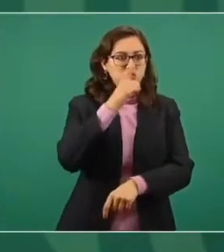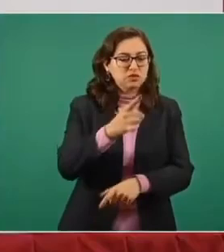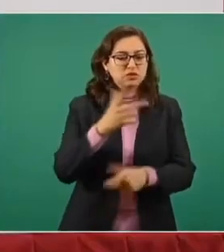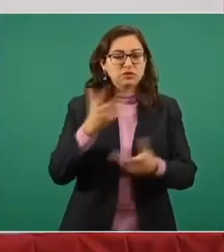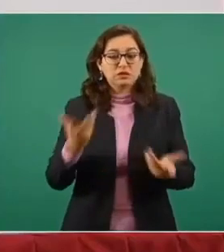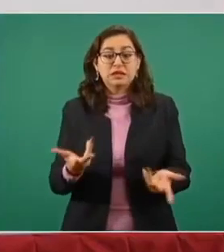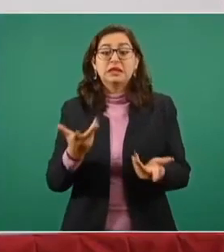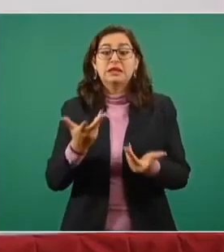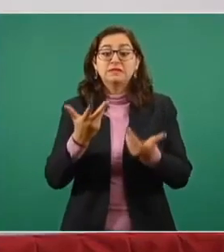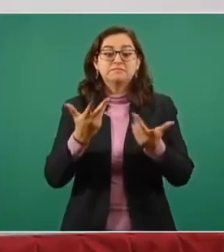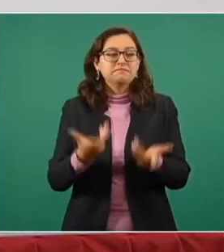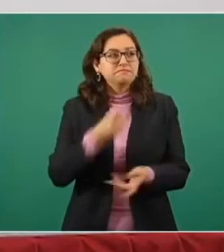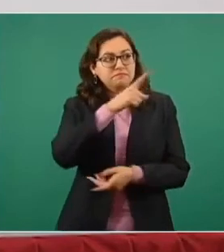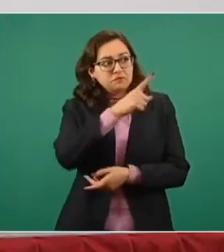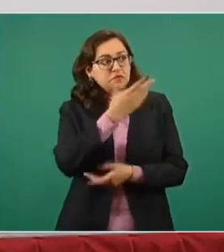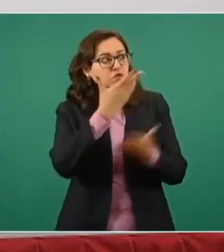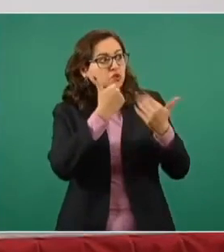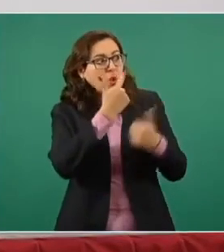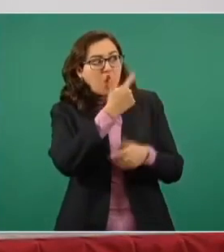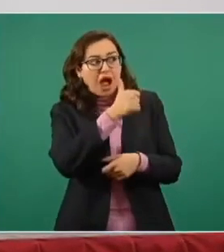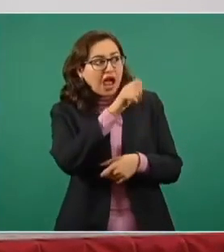gas licuado.